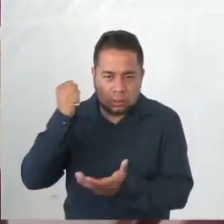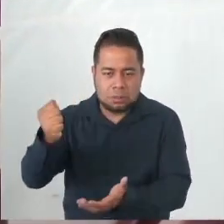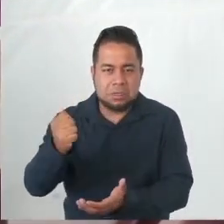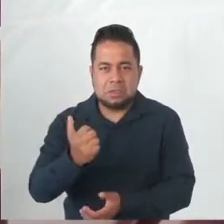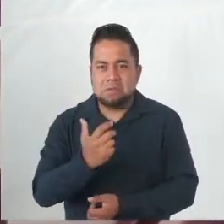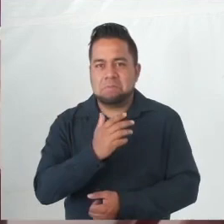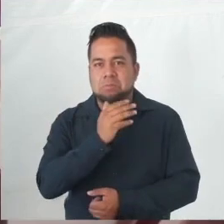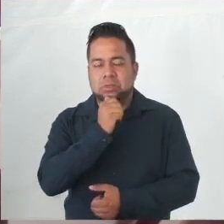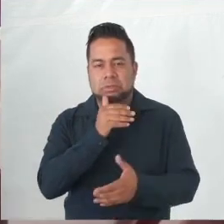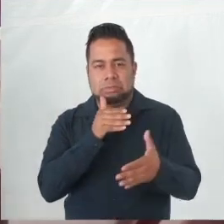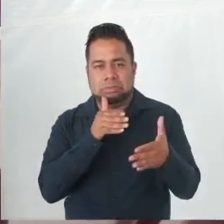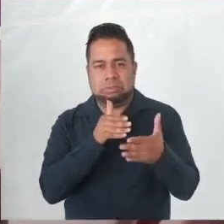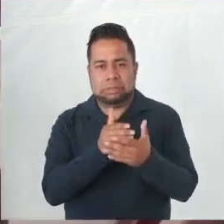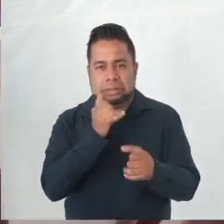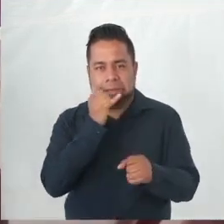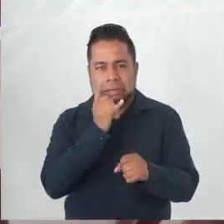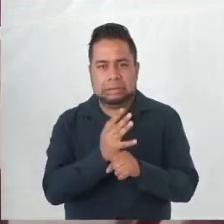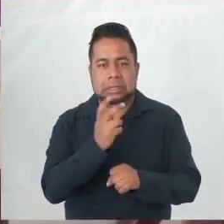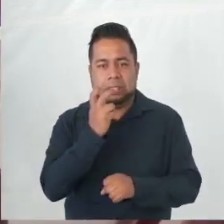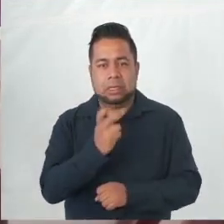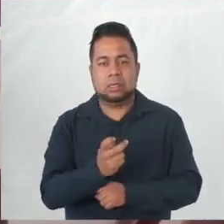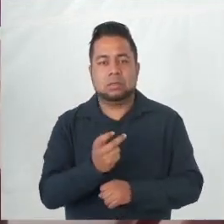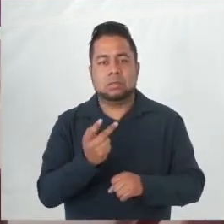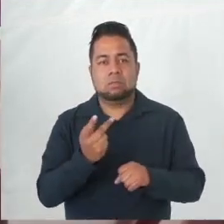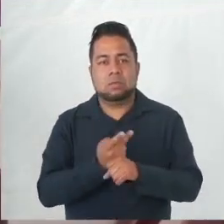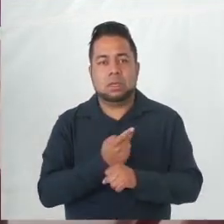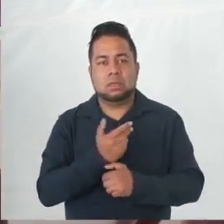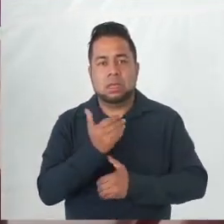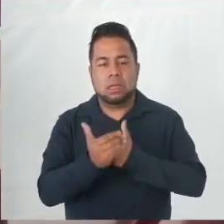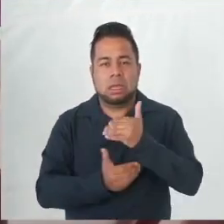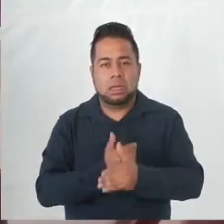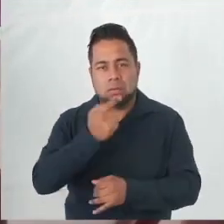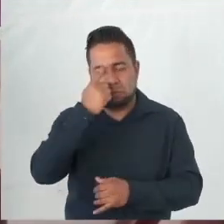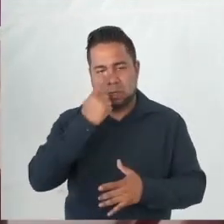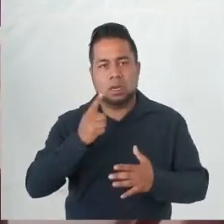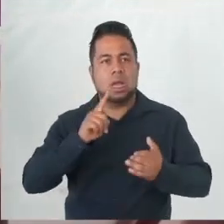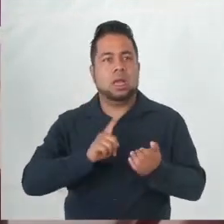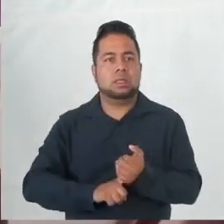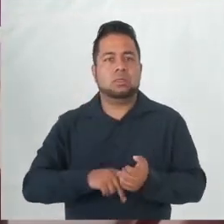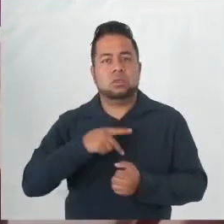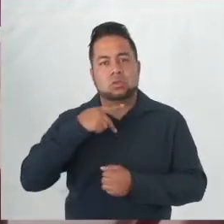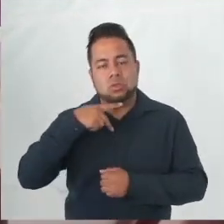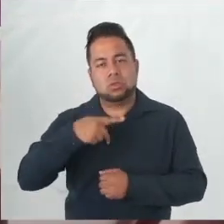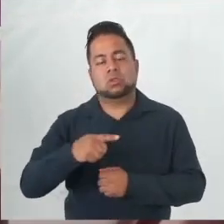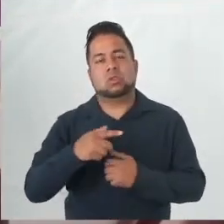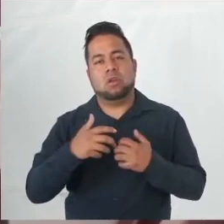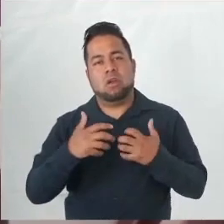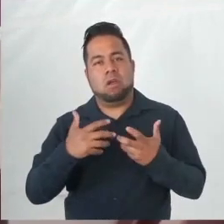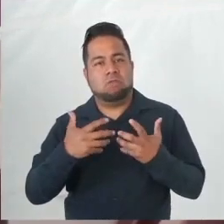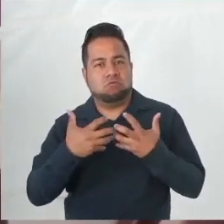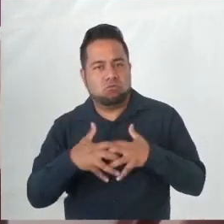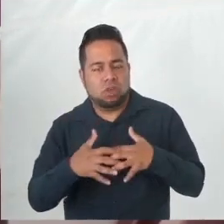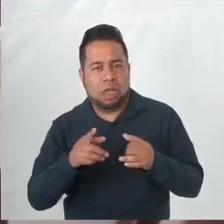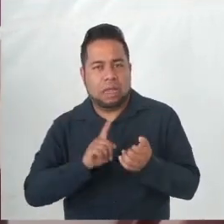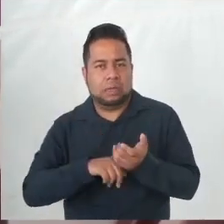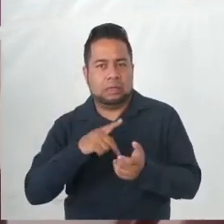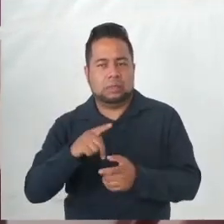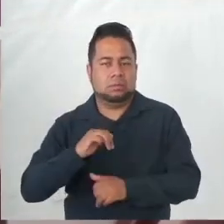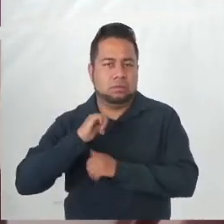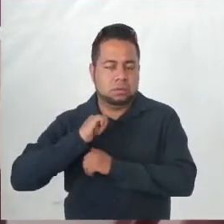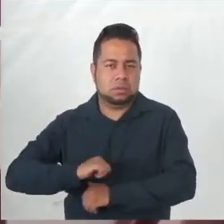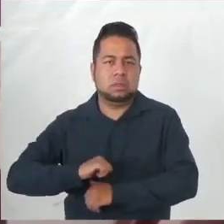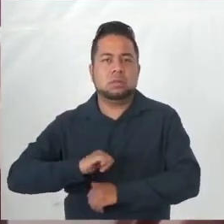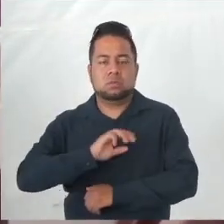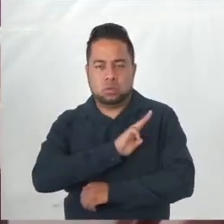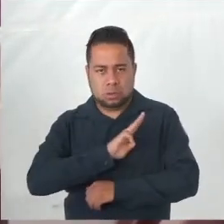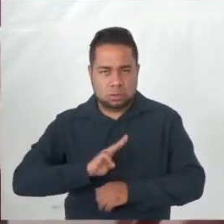recursos. Situación que representa un menoscabo en el ejercicio de las funciones de las autoridades